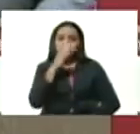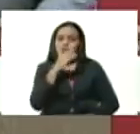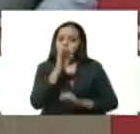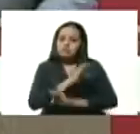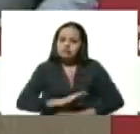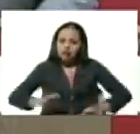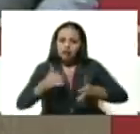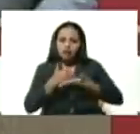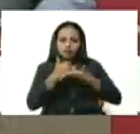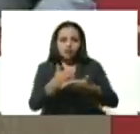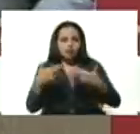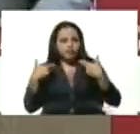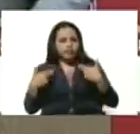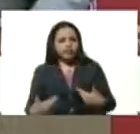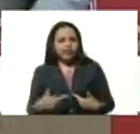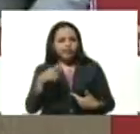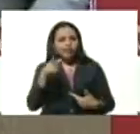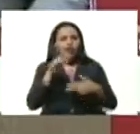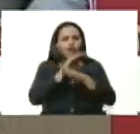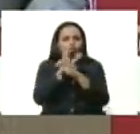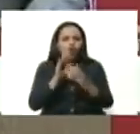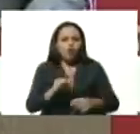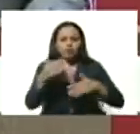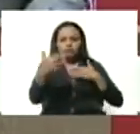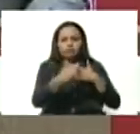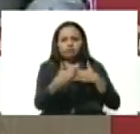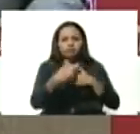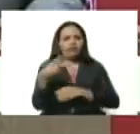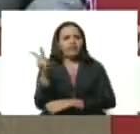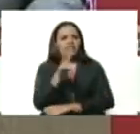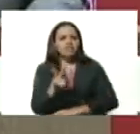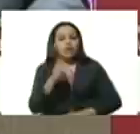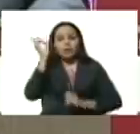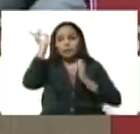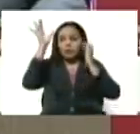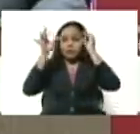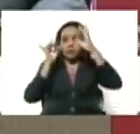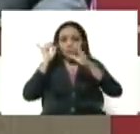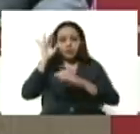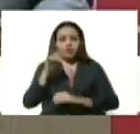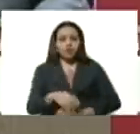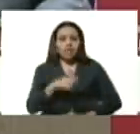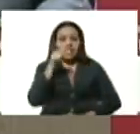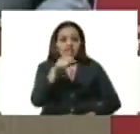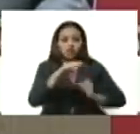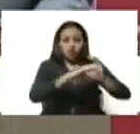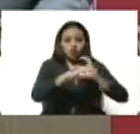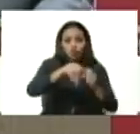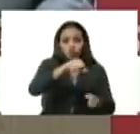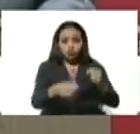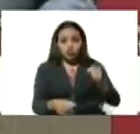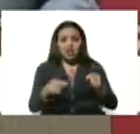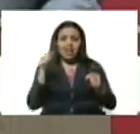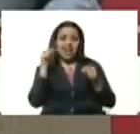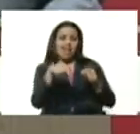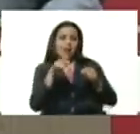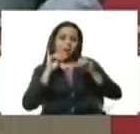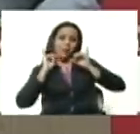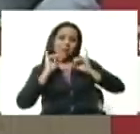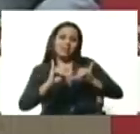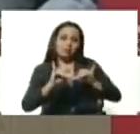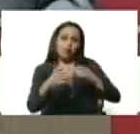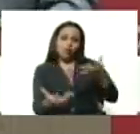humanitaria, es un intento de ataque violento contra Venezuela y esos autobuses y camiones fueron quemados